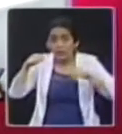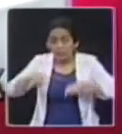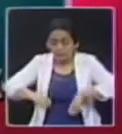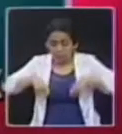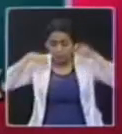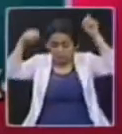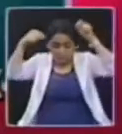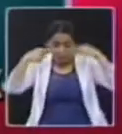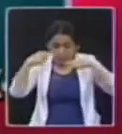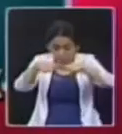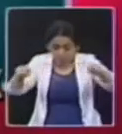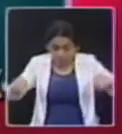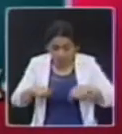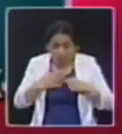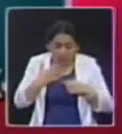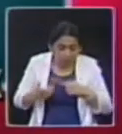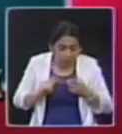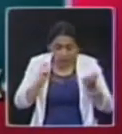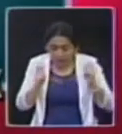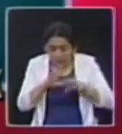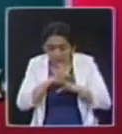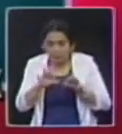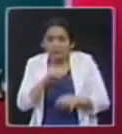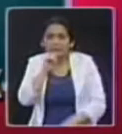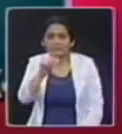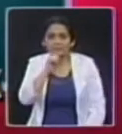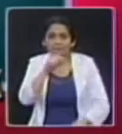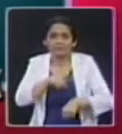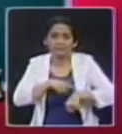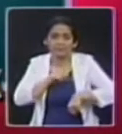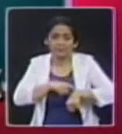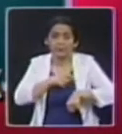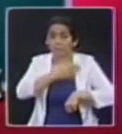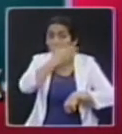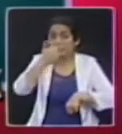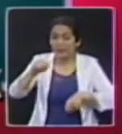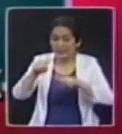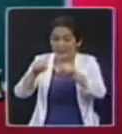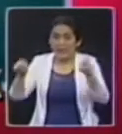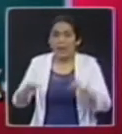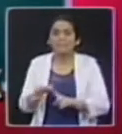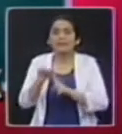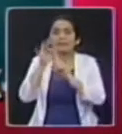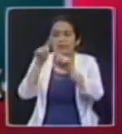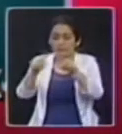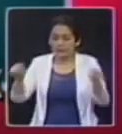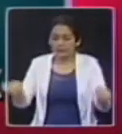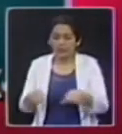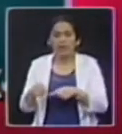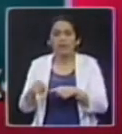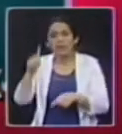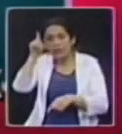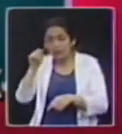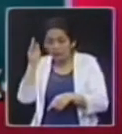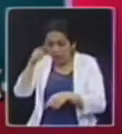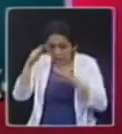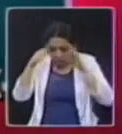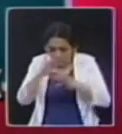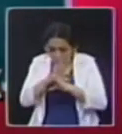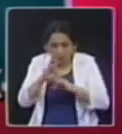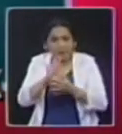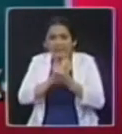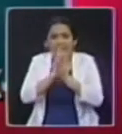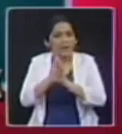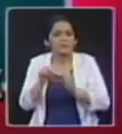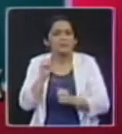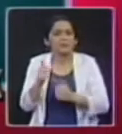nosotros somos... Está diseñado, es perfecto, correcto, para este tipo somos de la primera marca en el país que estamos ofreciendo esta solución, ¿no? ¿Y en cuántos puntos